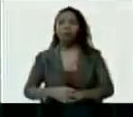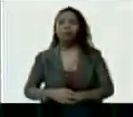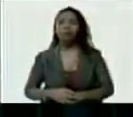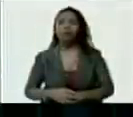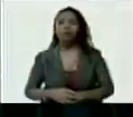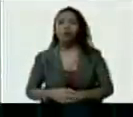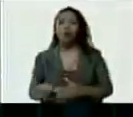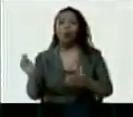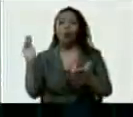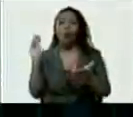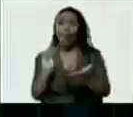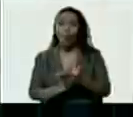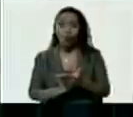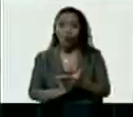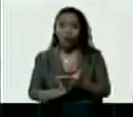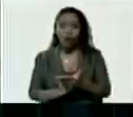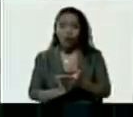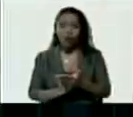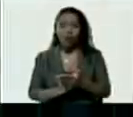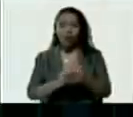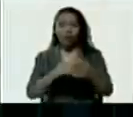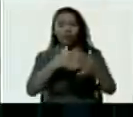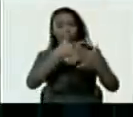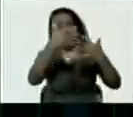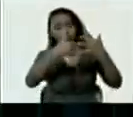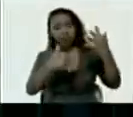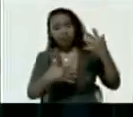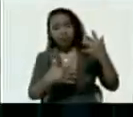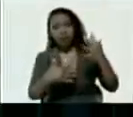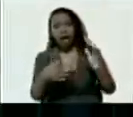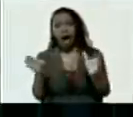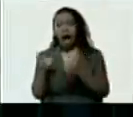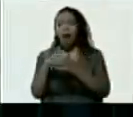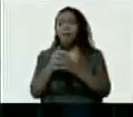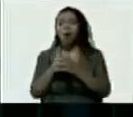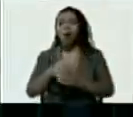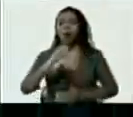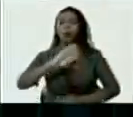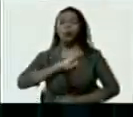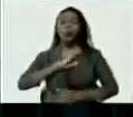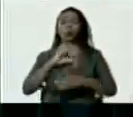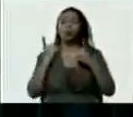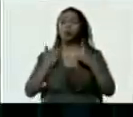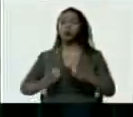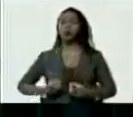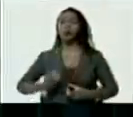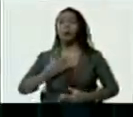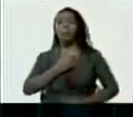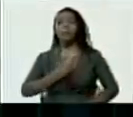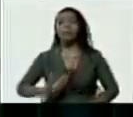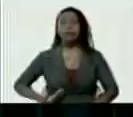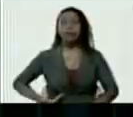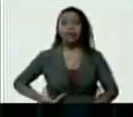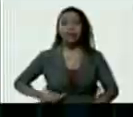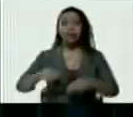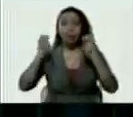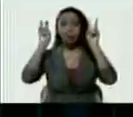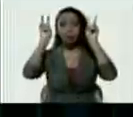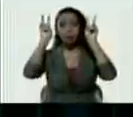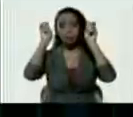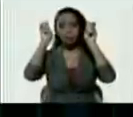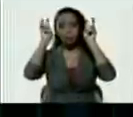esta nota de Europa Press del día de hoy, dice, el equipo del autoproclamado presidente encargado, comillas, es decir, que